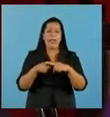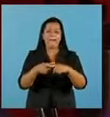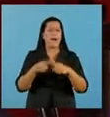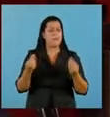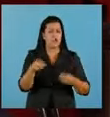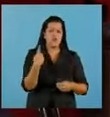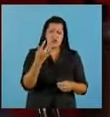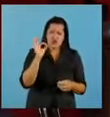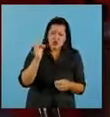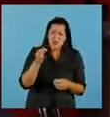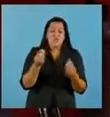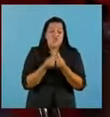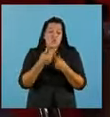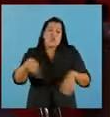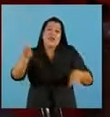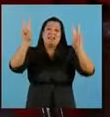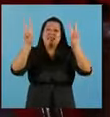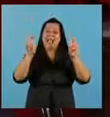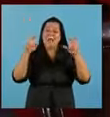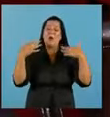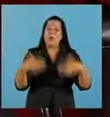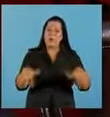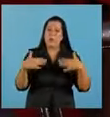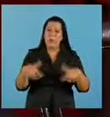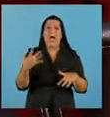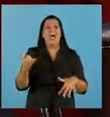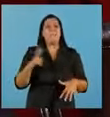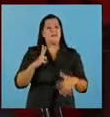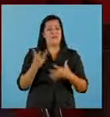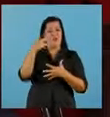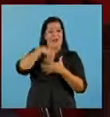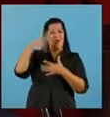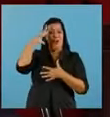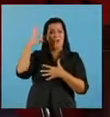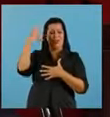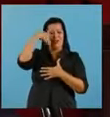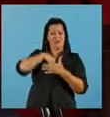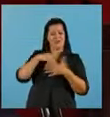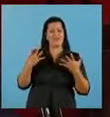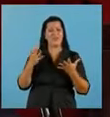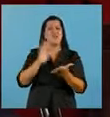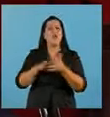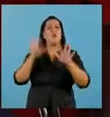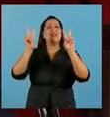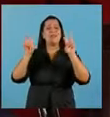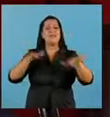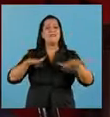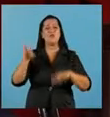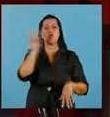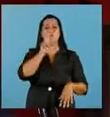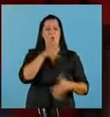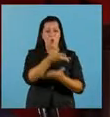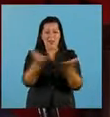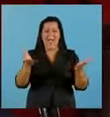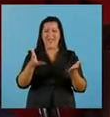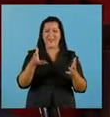que para muchos es un tema que tiene profundas implicancias personales. La situación de las mujeres gestantes en